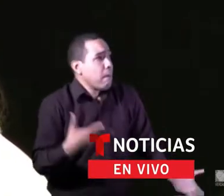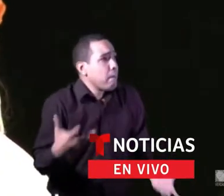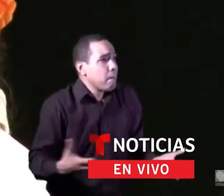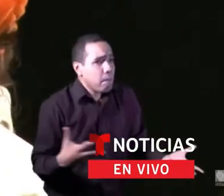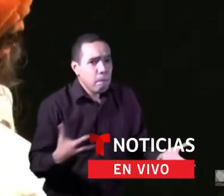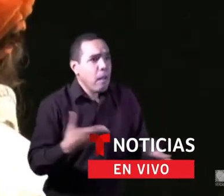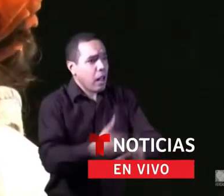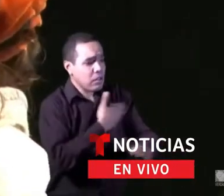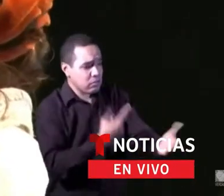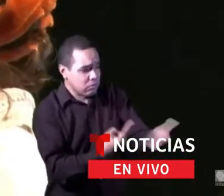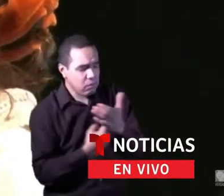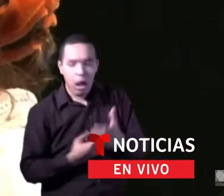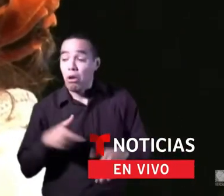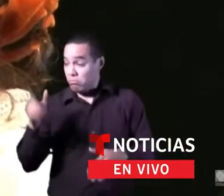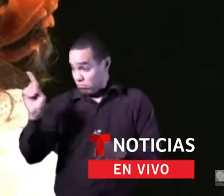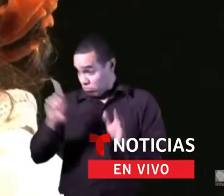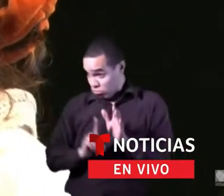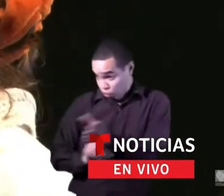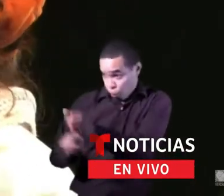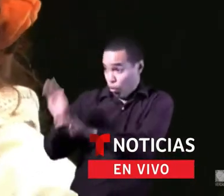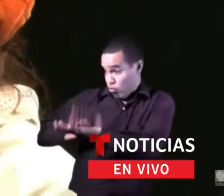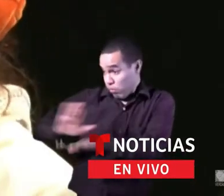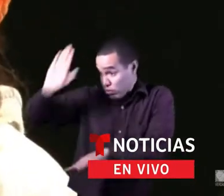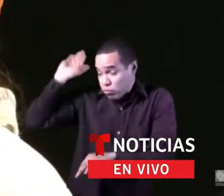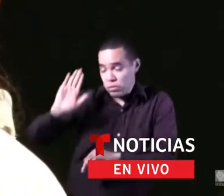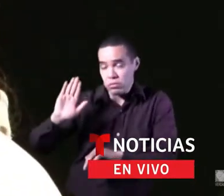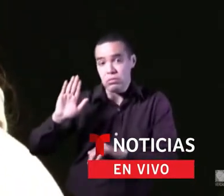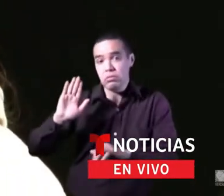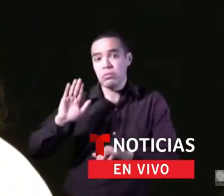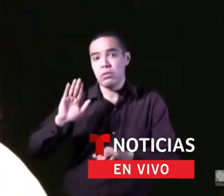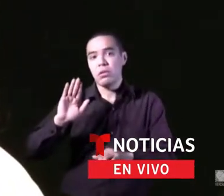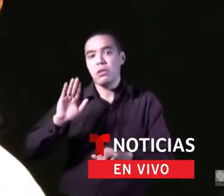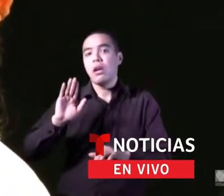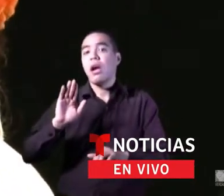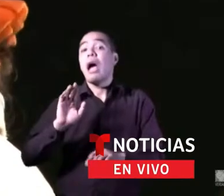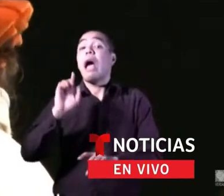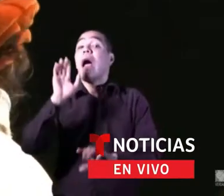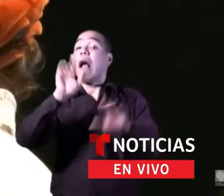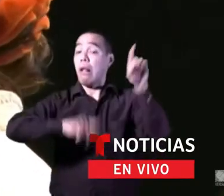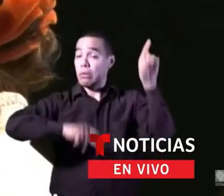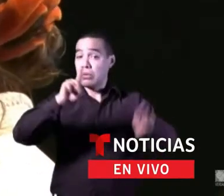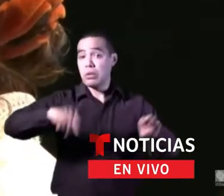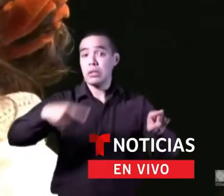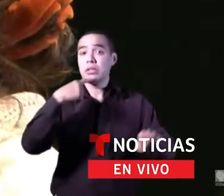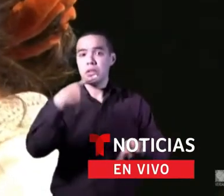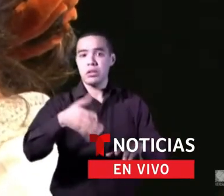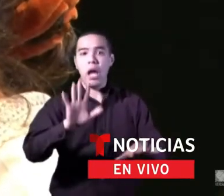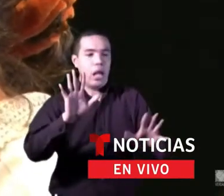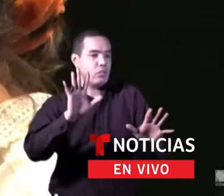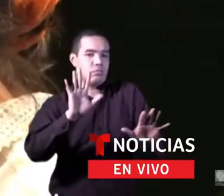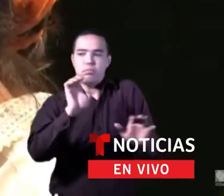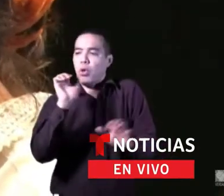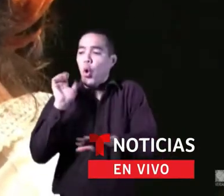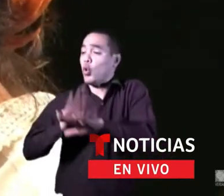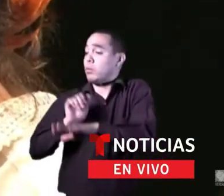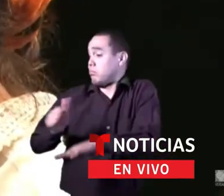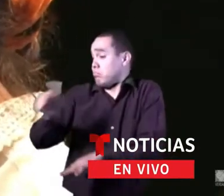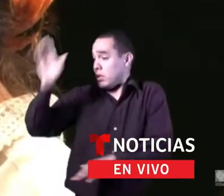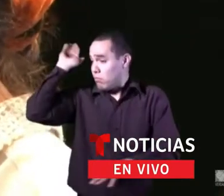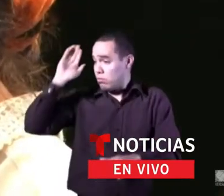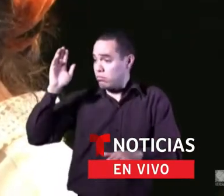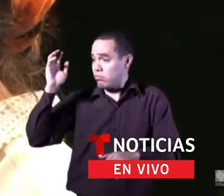de haber y dado origen al drama que nos tocó